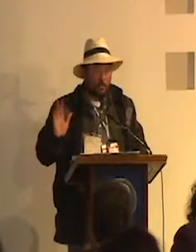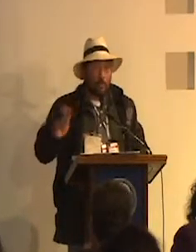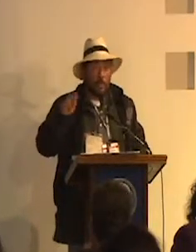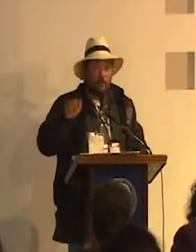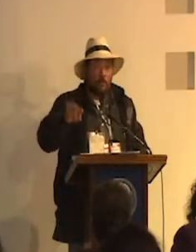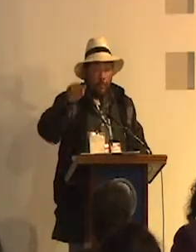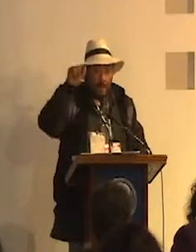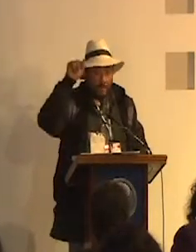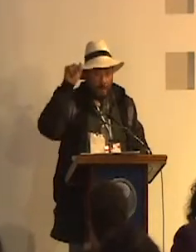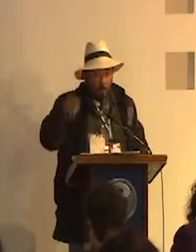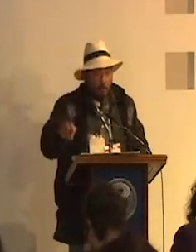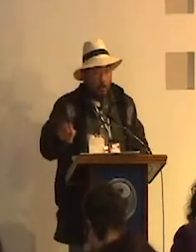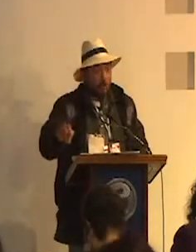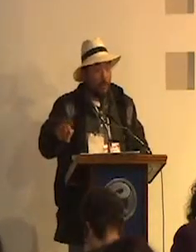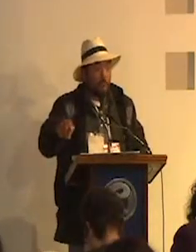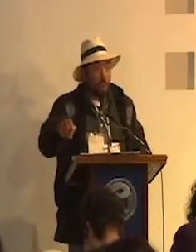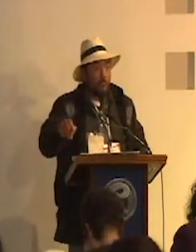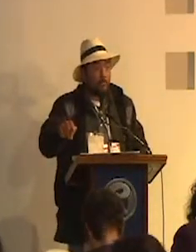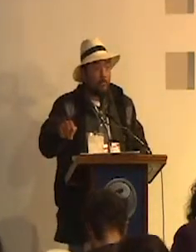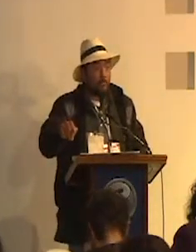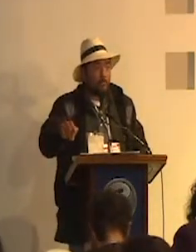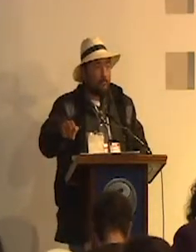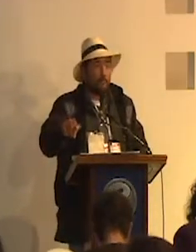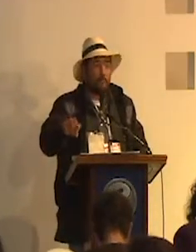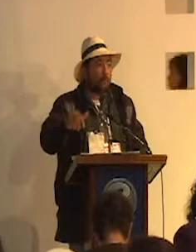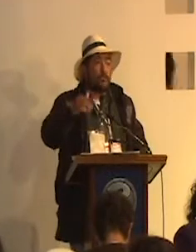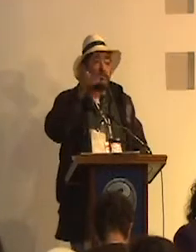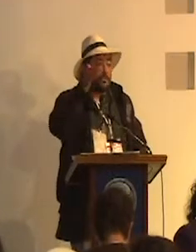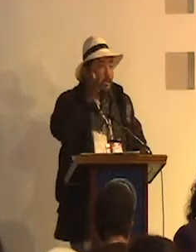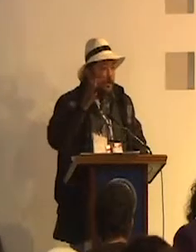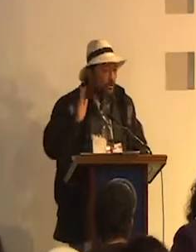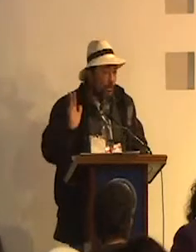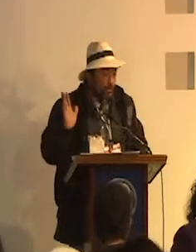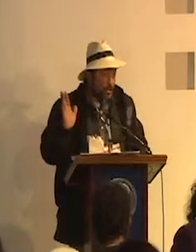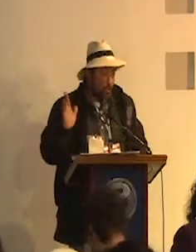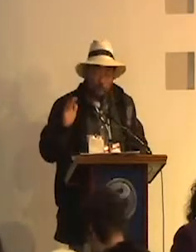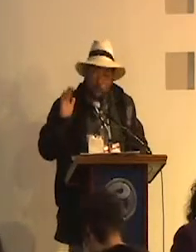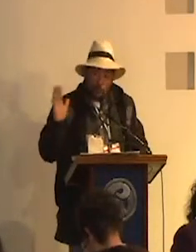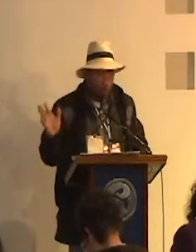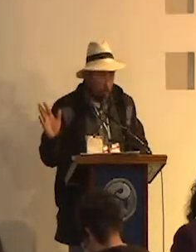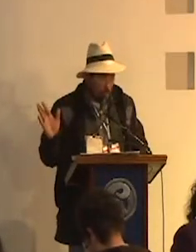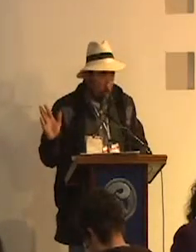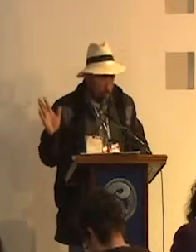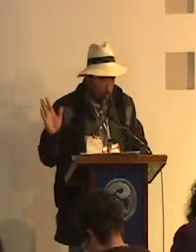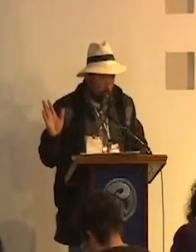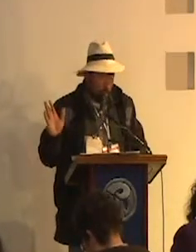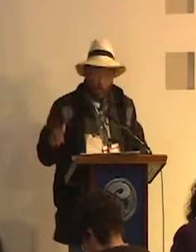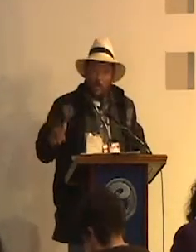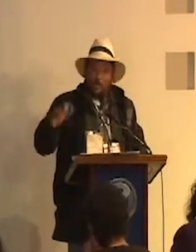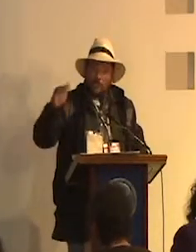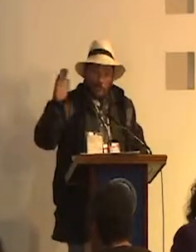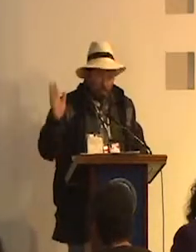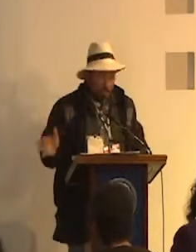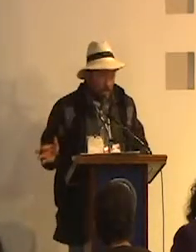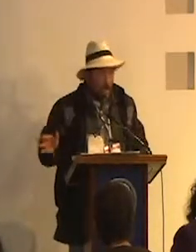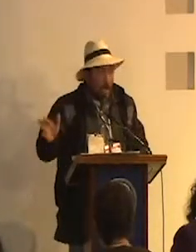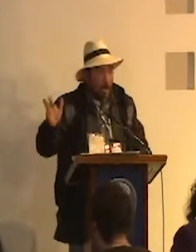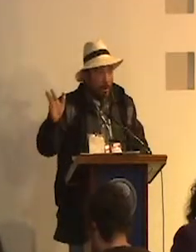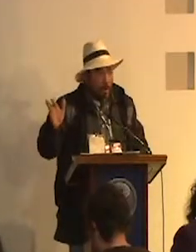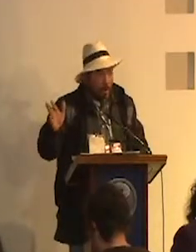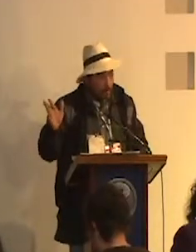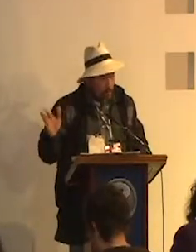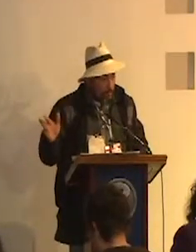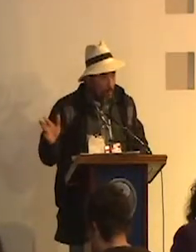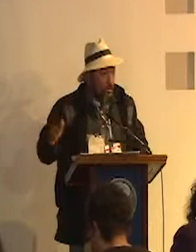decimos vulgarmente. ¿Por qué? Porque el que no sabe, si usted sigue a un ciego, todos dos ciegos se van para el hueco. Si